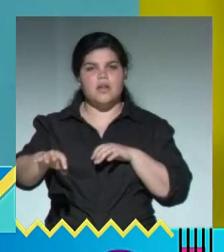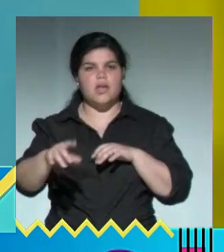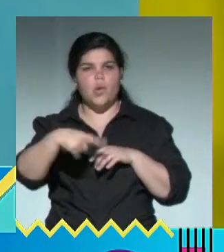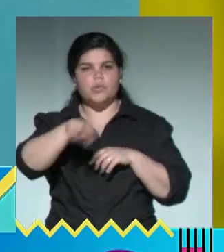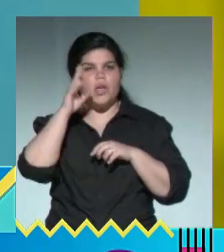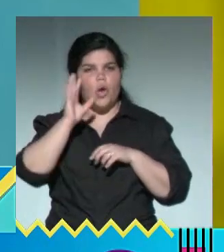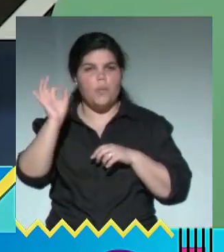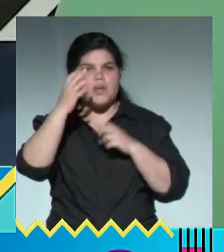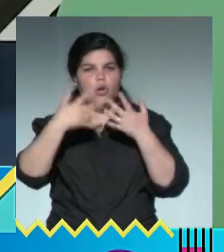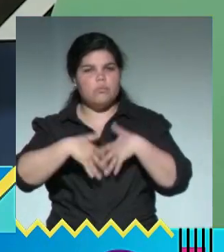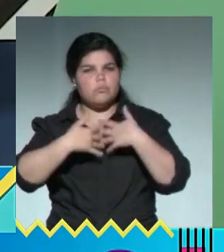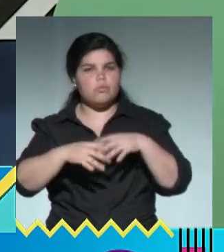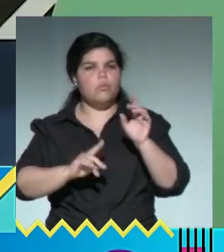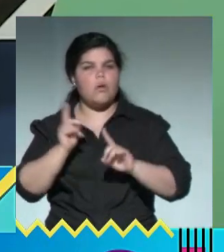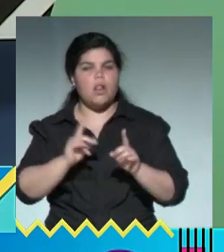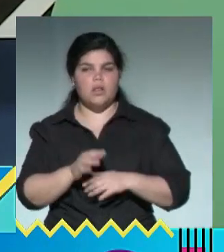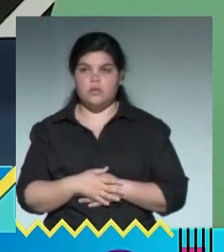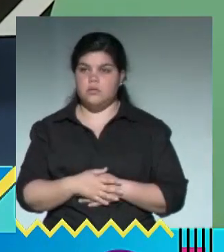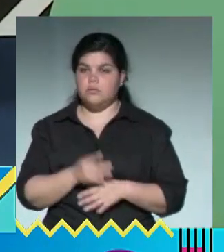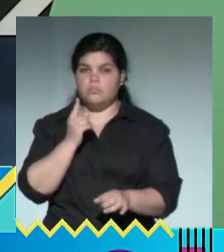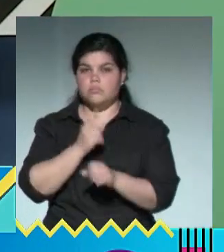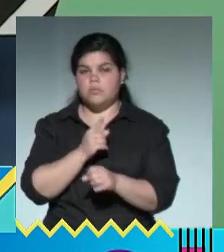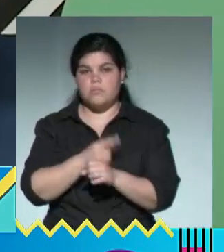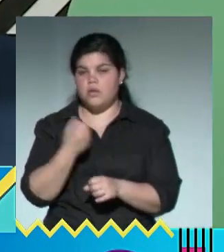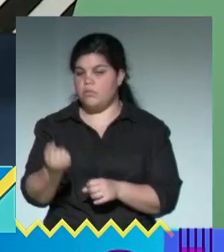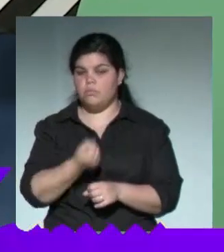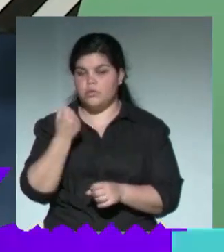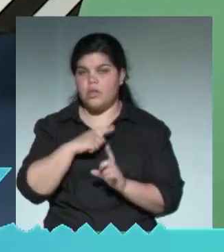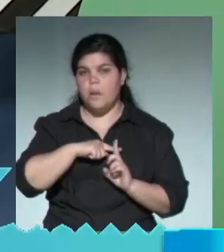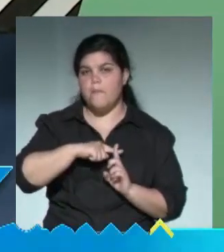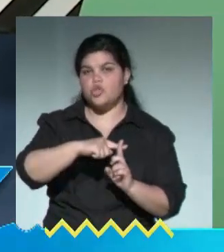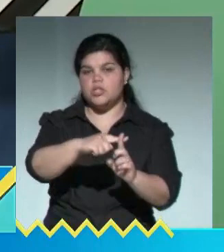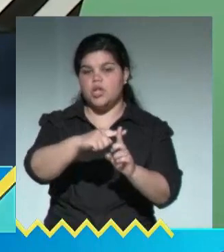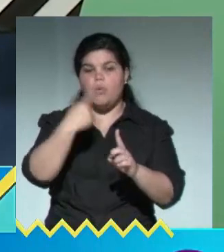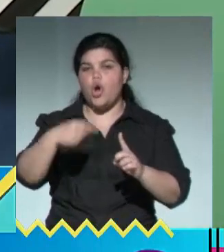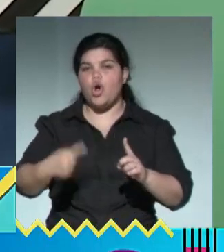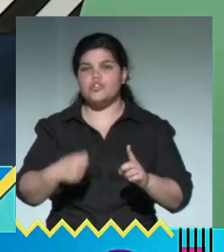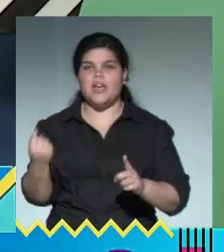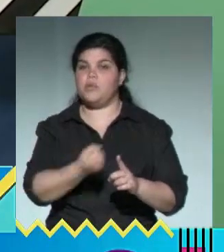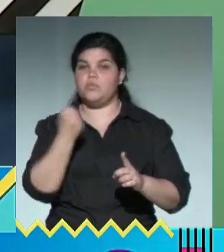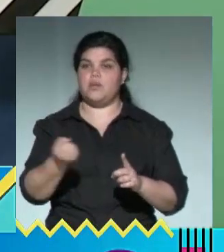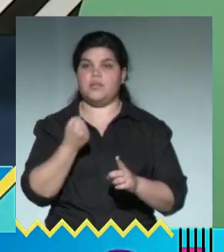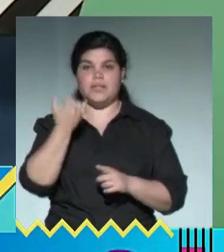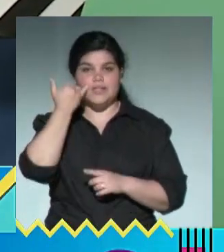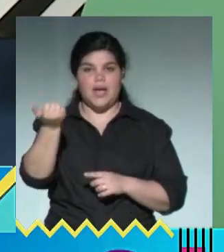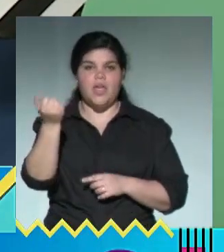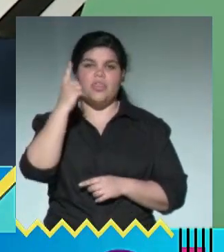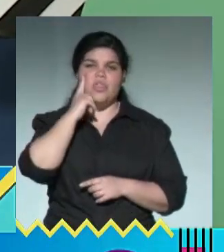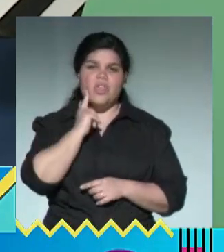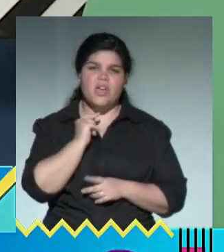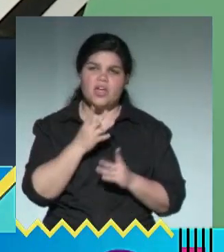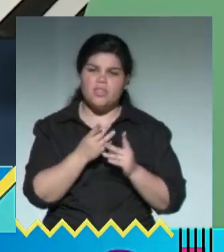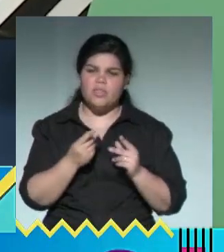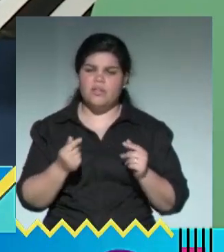primer balance que hay que hacer es un balance positivo. Positivo en términos de que terminó una jornada muy difícil, varias jornadas difíciles,